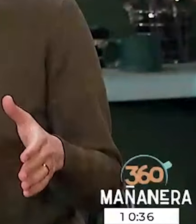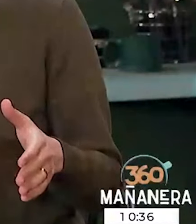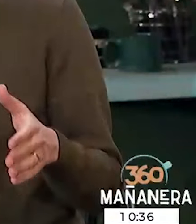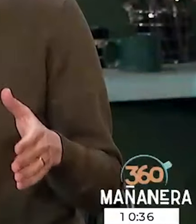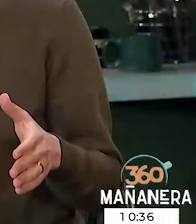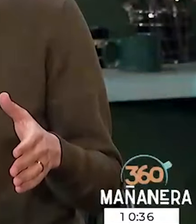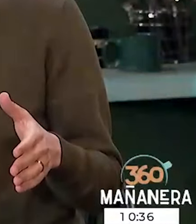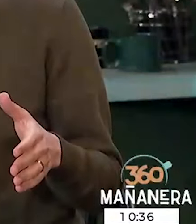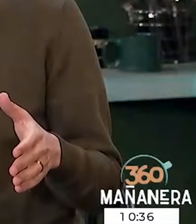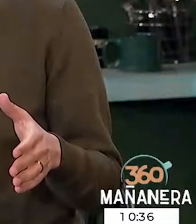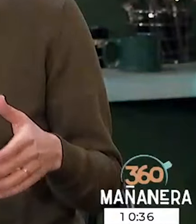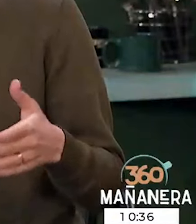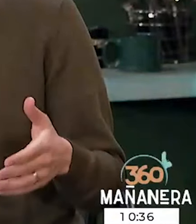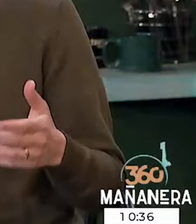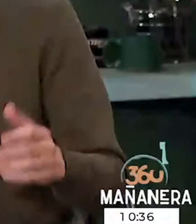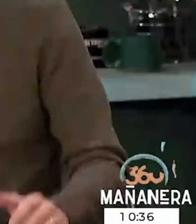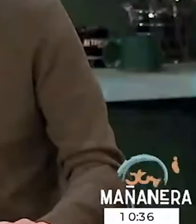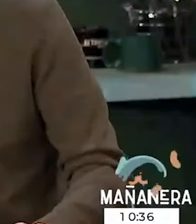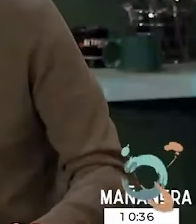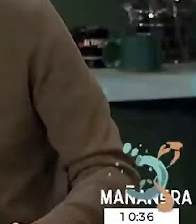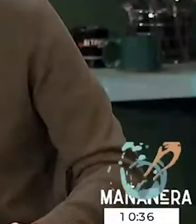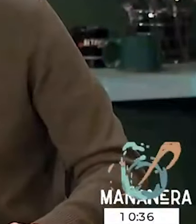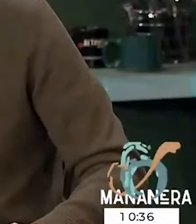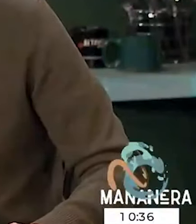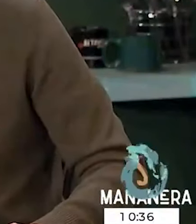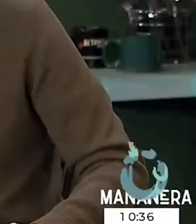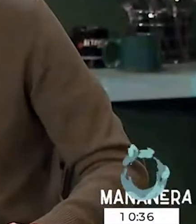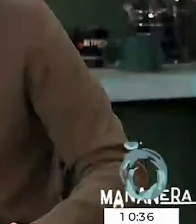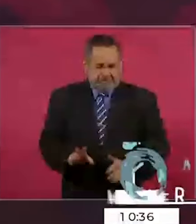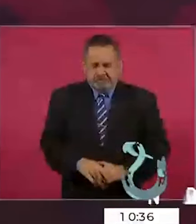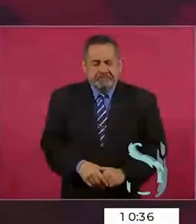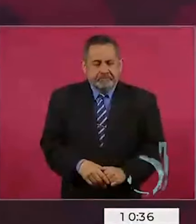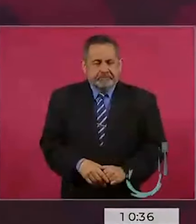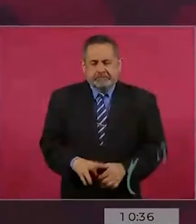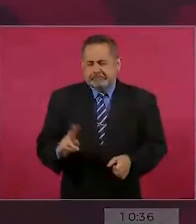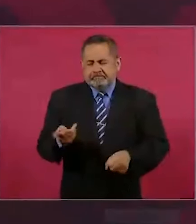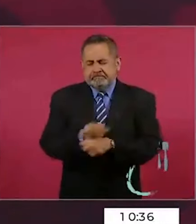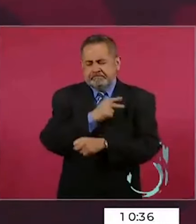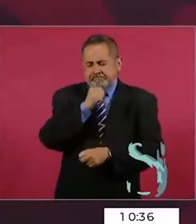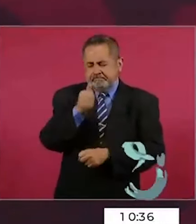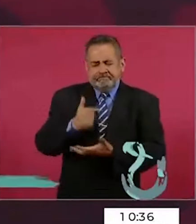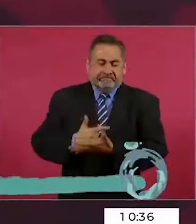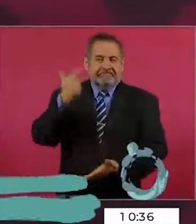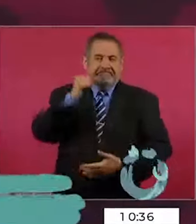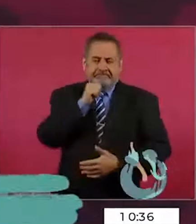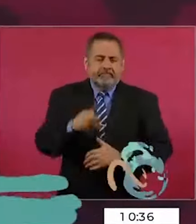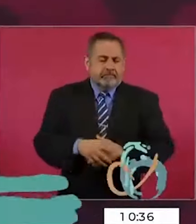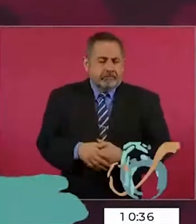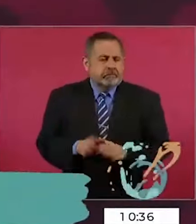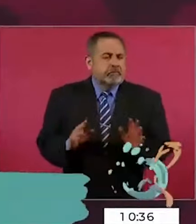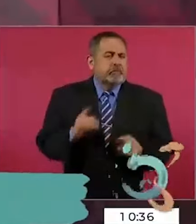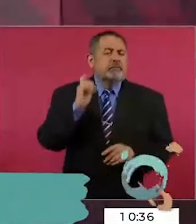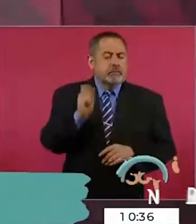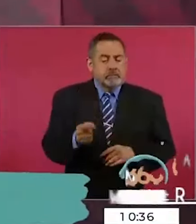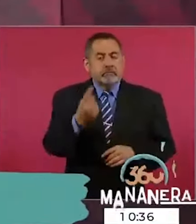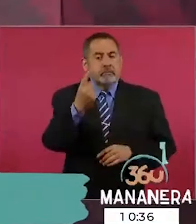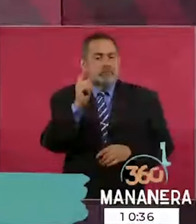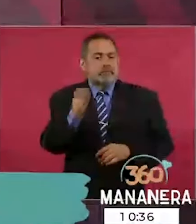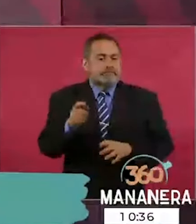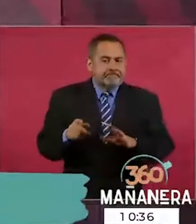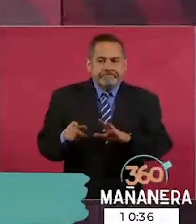interés está en juego miles de millones de pesos hay que estar nada